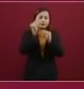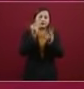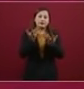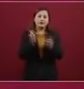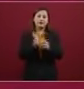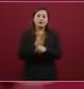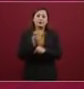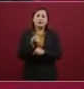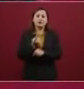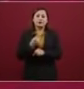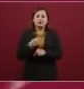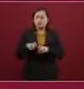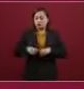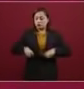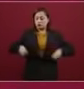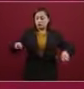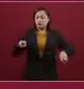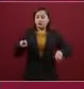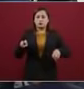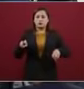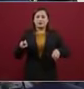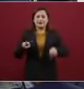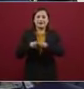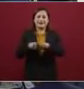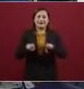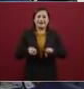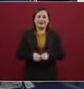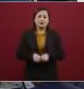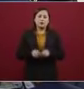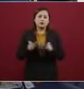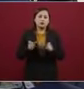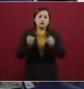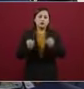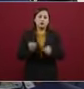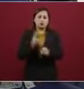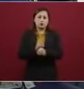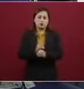mis compañeros de gabinete, en este caso, mi general.